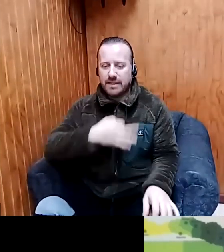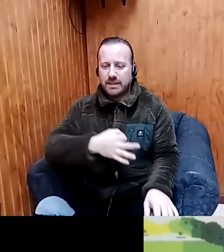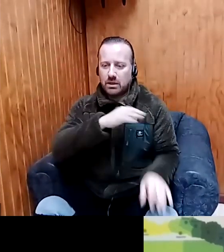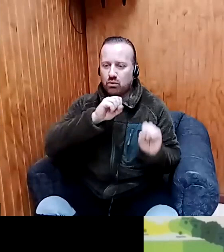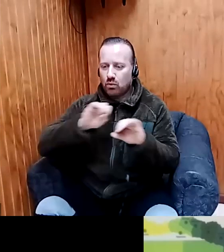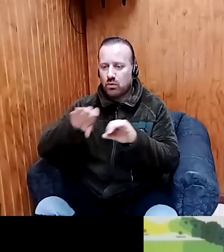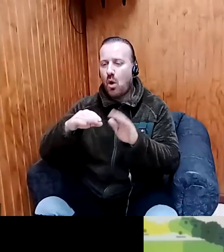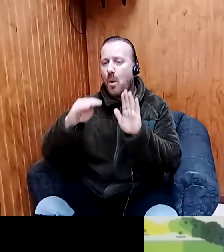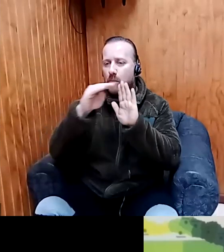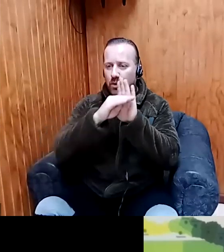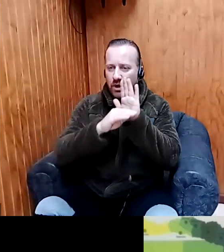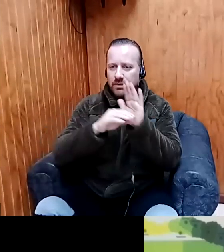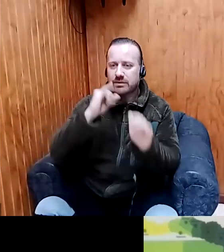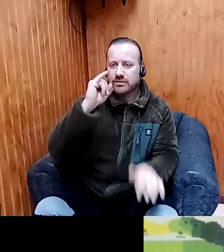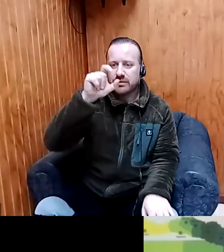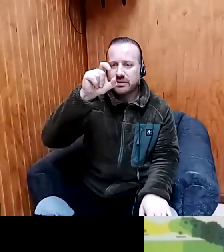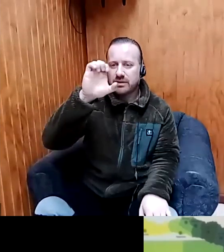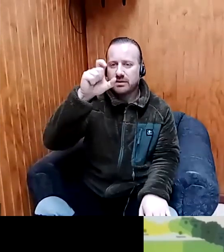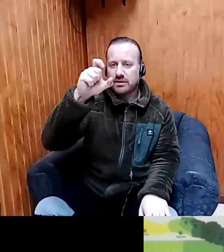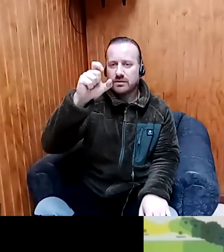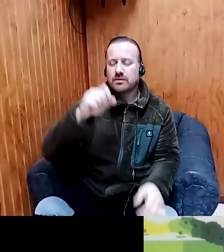También a la Oficina de Relaciones Internacionales de acá del